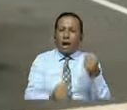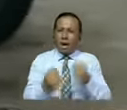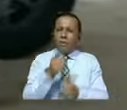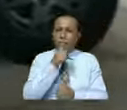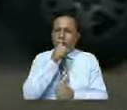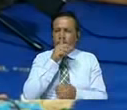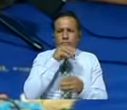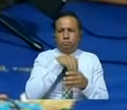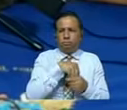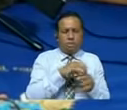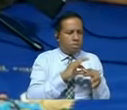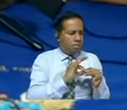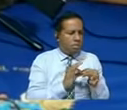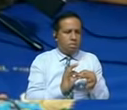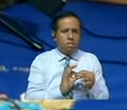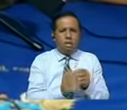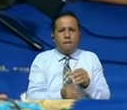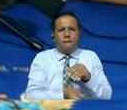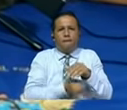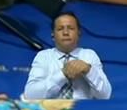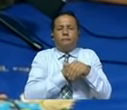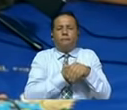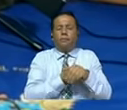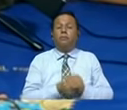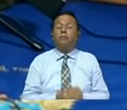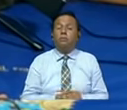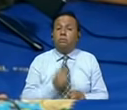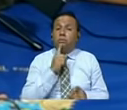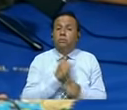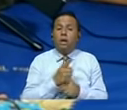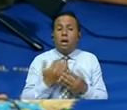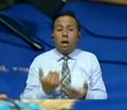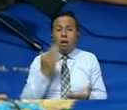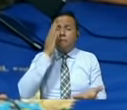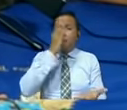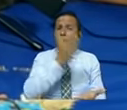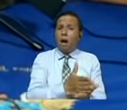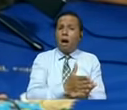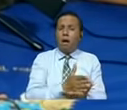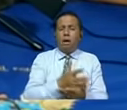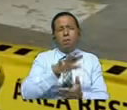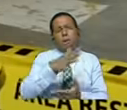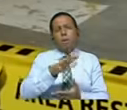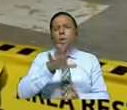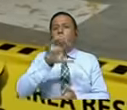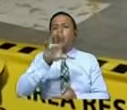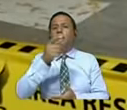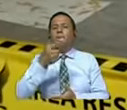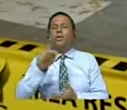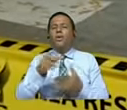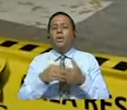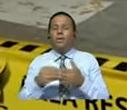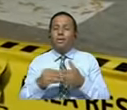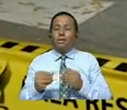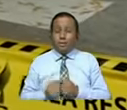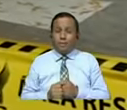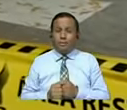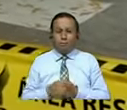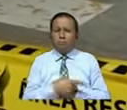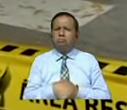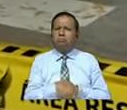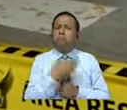carga ilícita. Estamos hablando de que se ha sacado de los mercados de consumo cerca de los $15 millones. Recorrieron una ruta que es